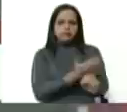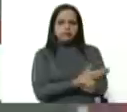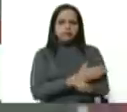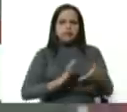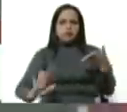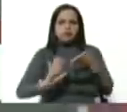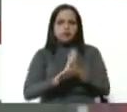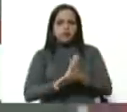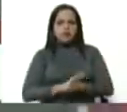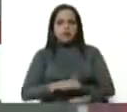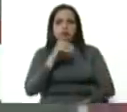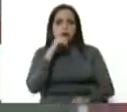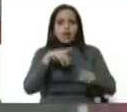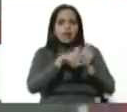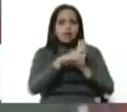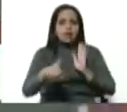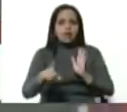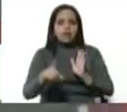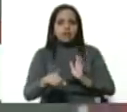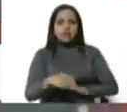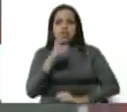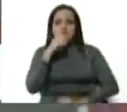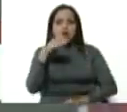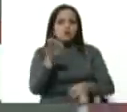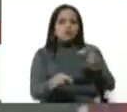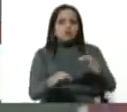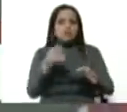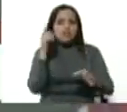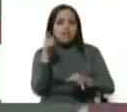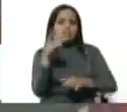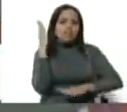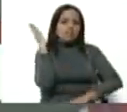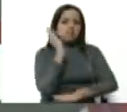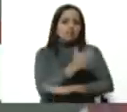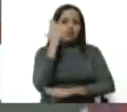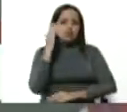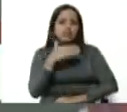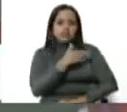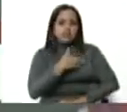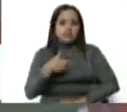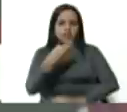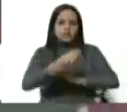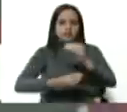sobre la ilegalidad y la injusticia de esas sanciones pretendidas,